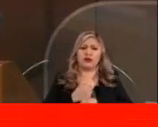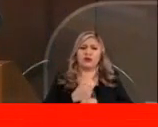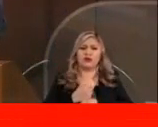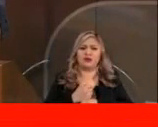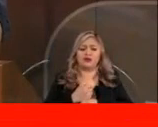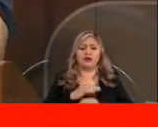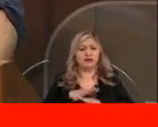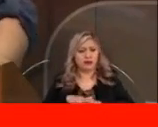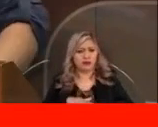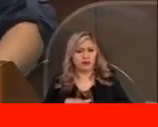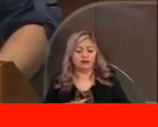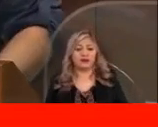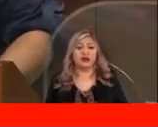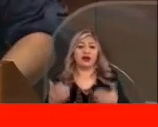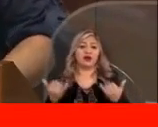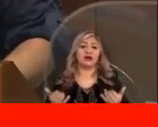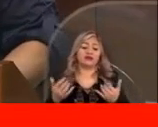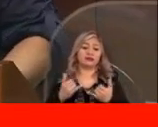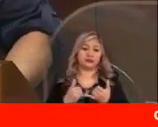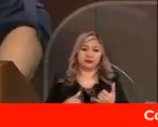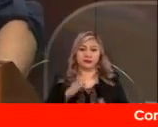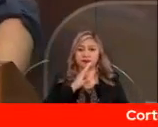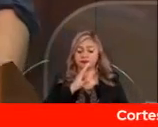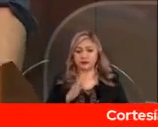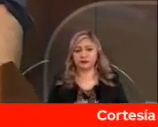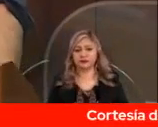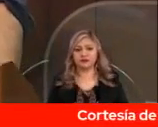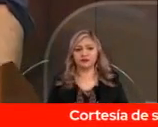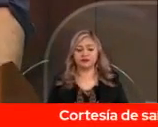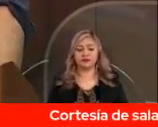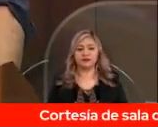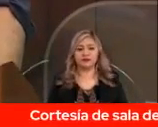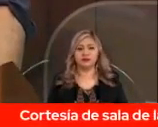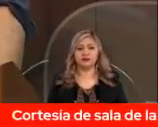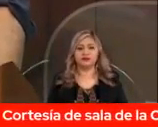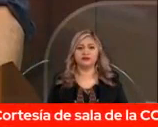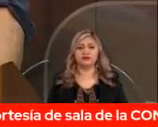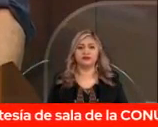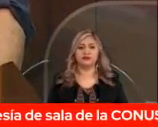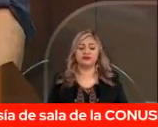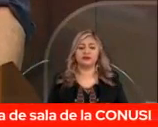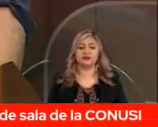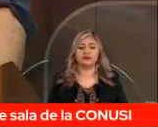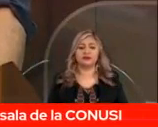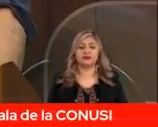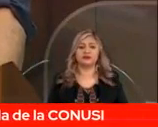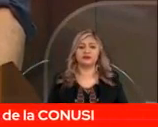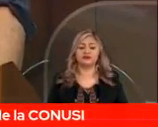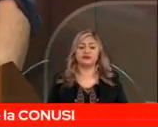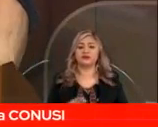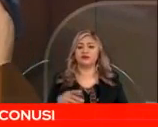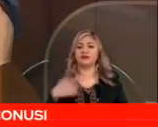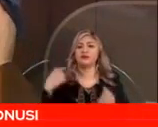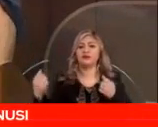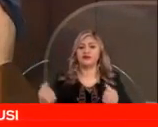fondo. Termino planteando lo siguiente. Hay una voluntad inquebrantable de las fuerzas